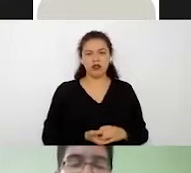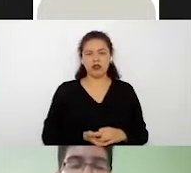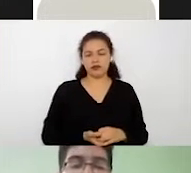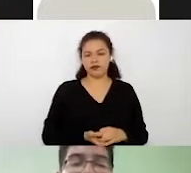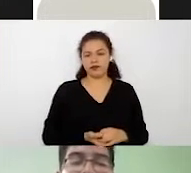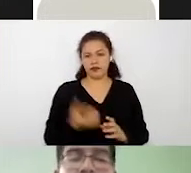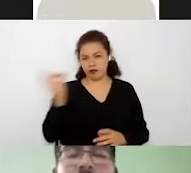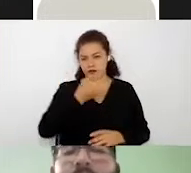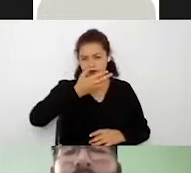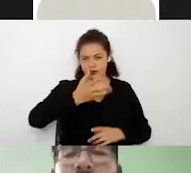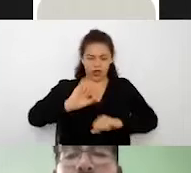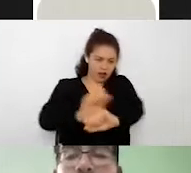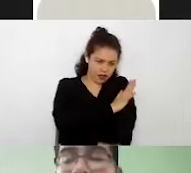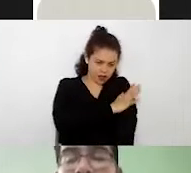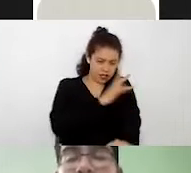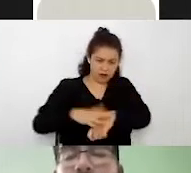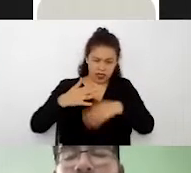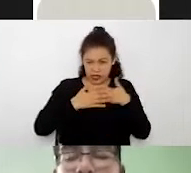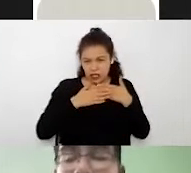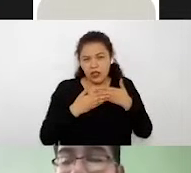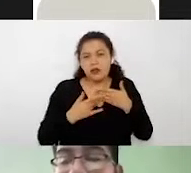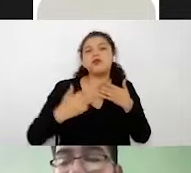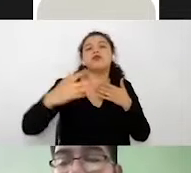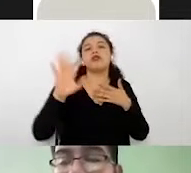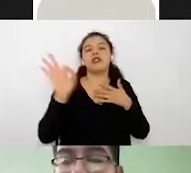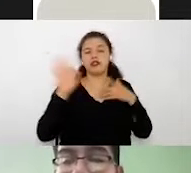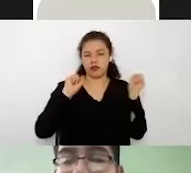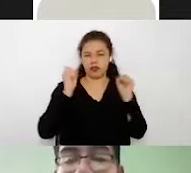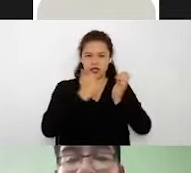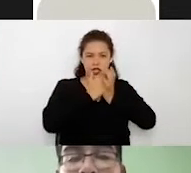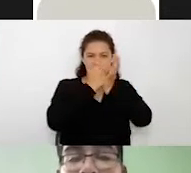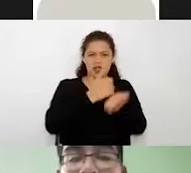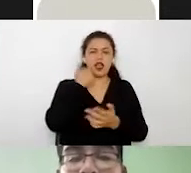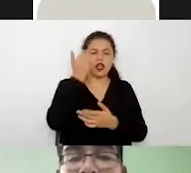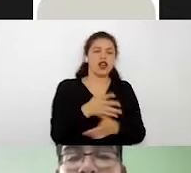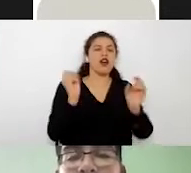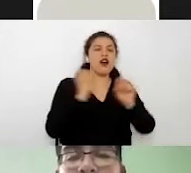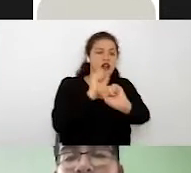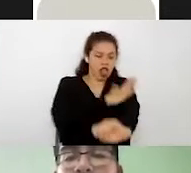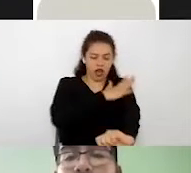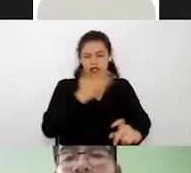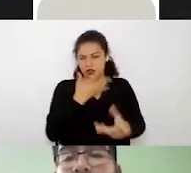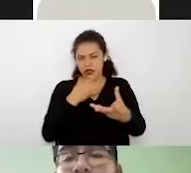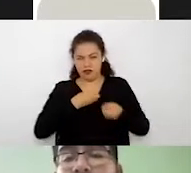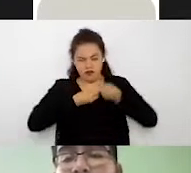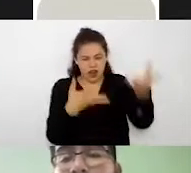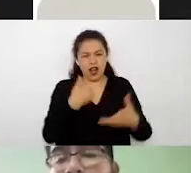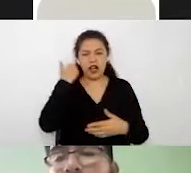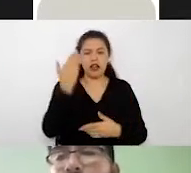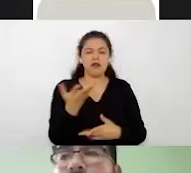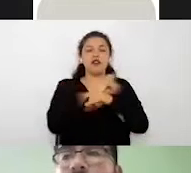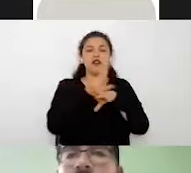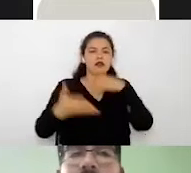nuestras emociones se van de más y por tratar de ayudar o por tratar de toda esa adrenalina de sacarla, compartimos